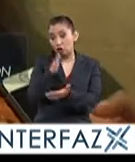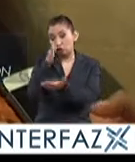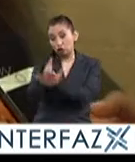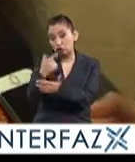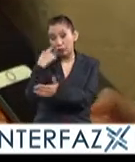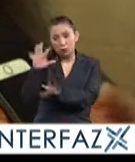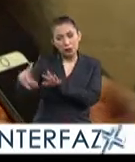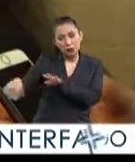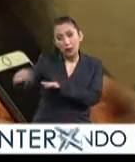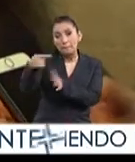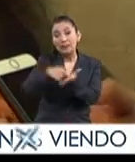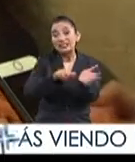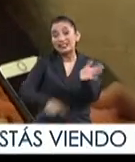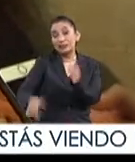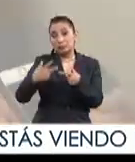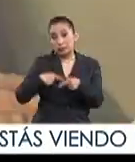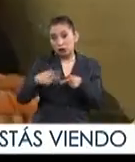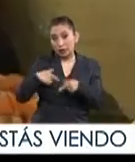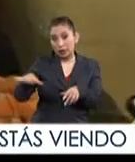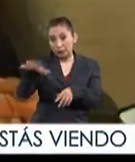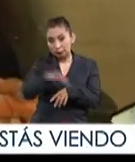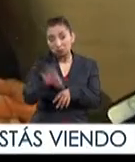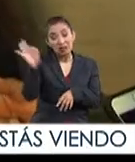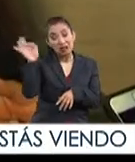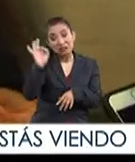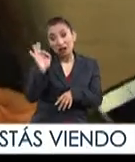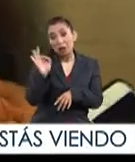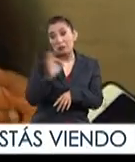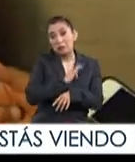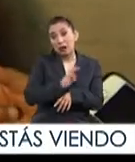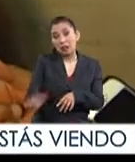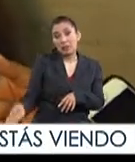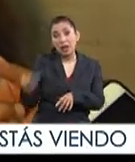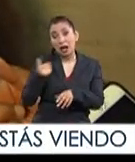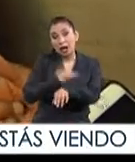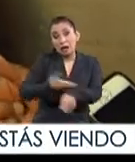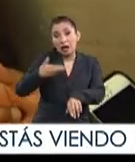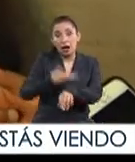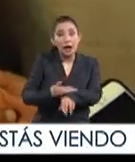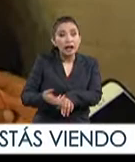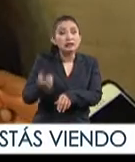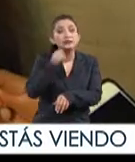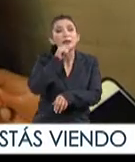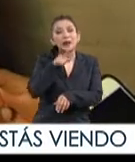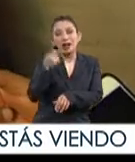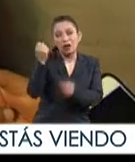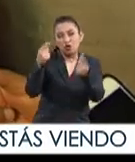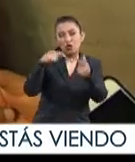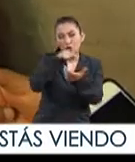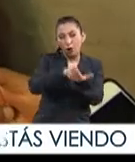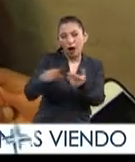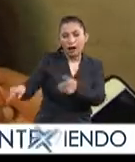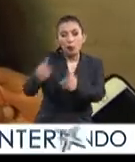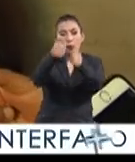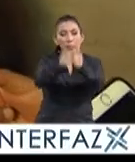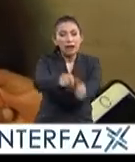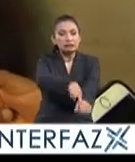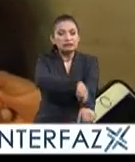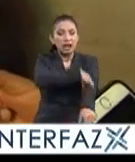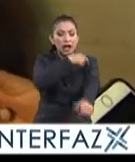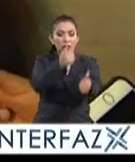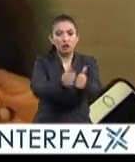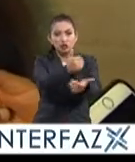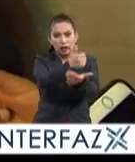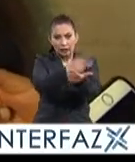y allá había alrededor de 1,600 personas. Podría haber pues, soluciones, y sobre todo para los lugares donde se quedan más tiempo, como es